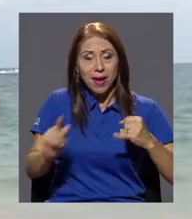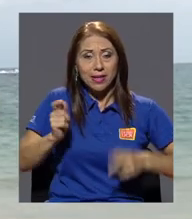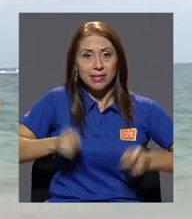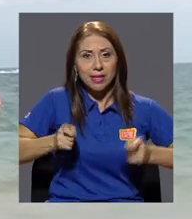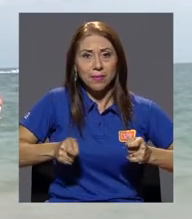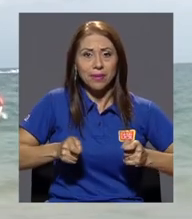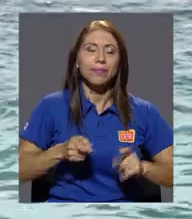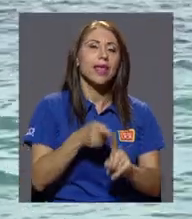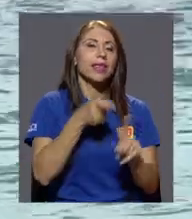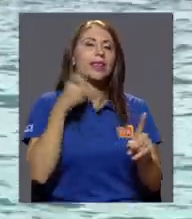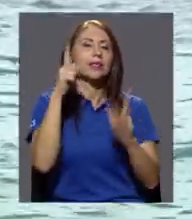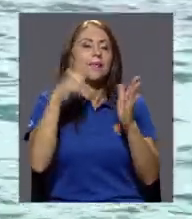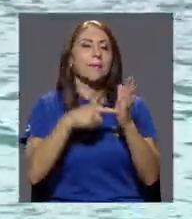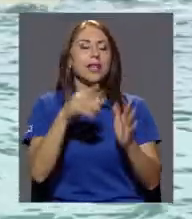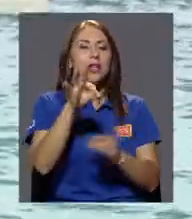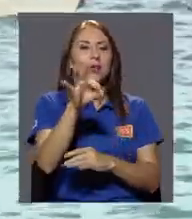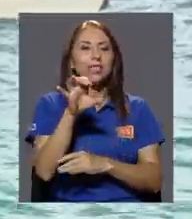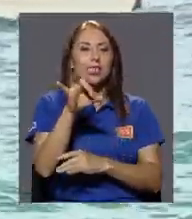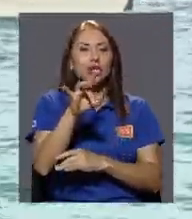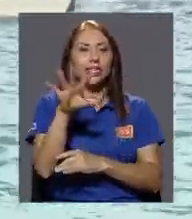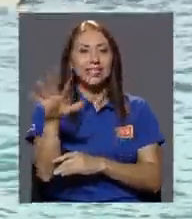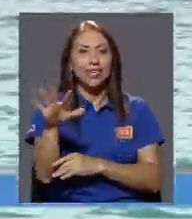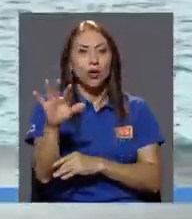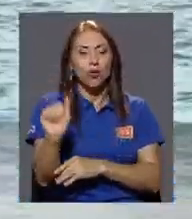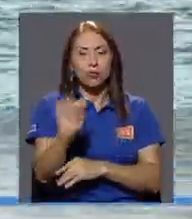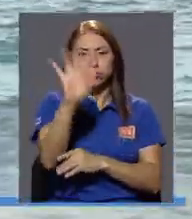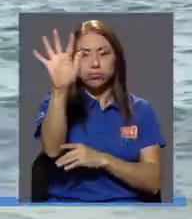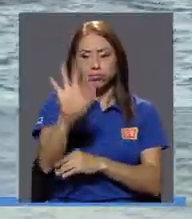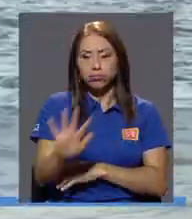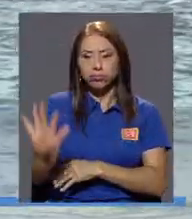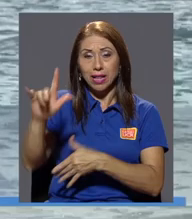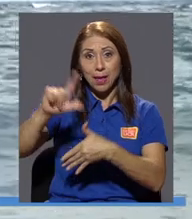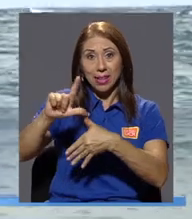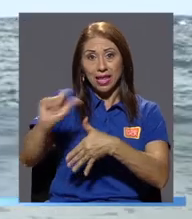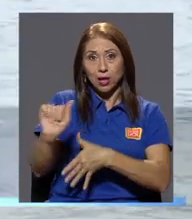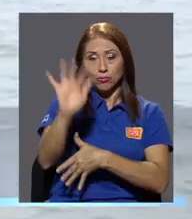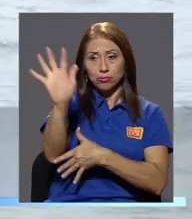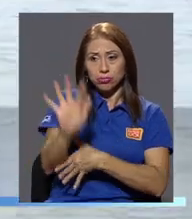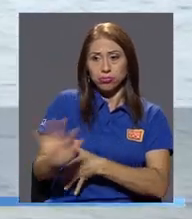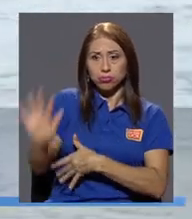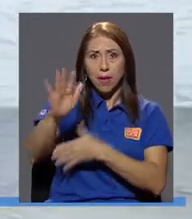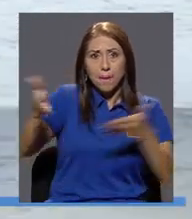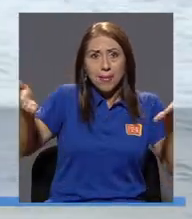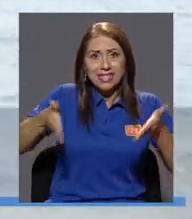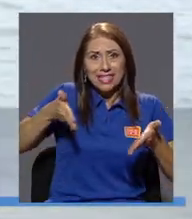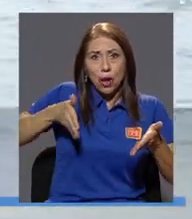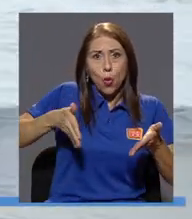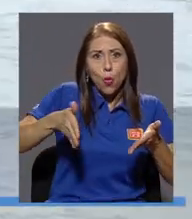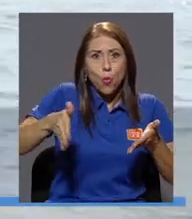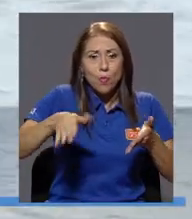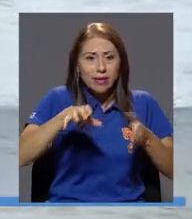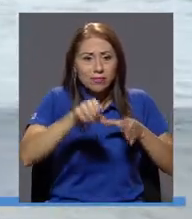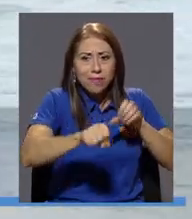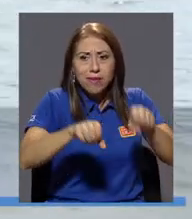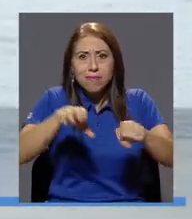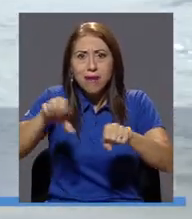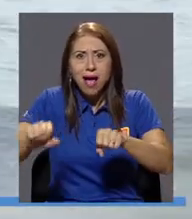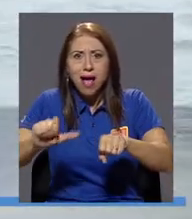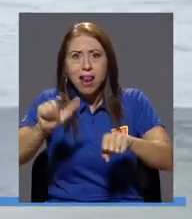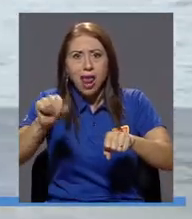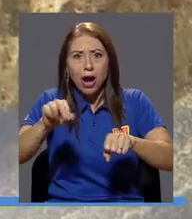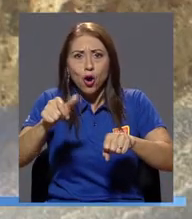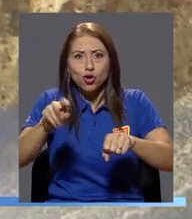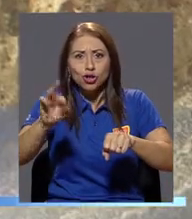Desde el año 1985, la costa caribe de América Latina sufre la presencia de un pez depredador de langosta